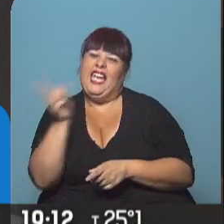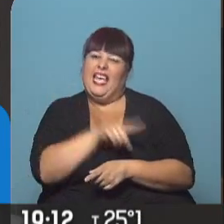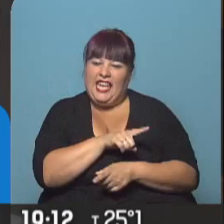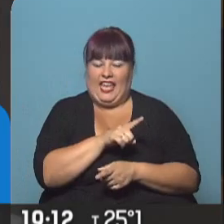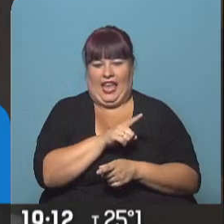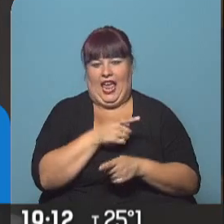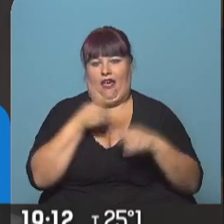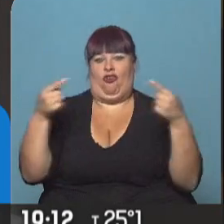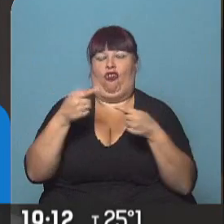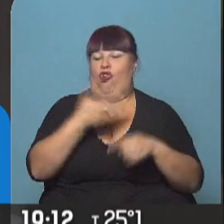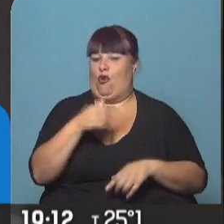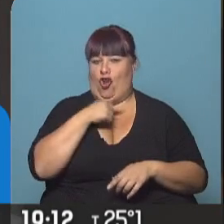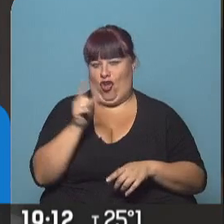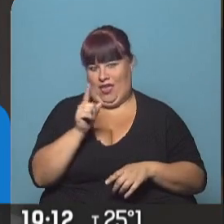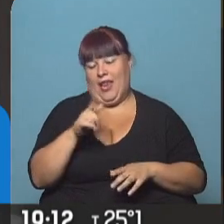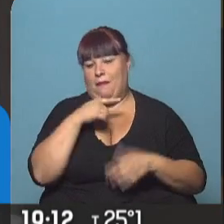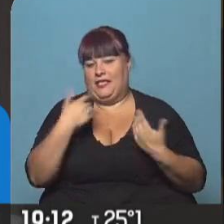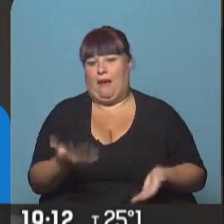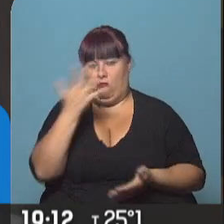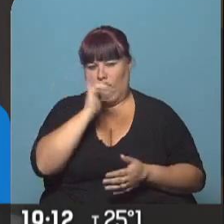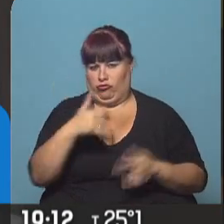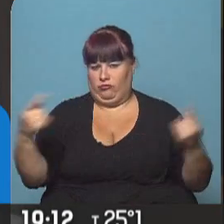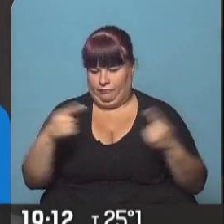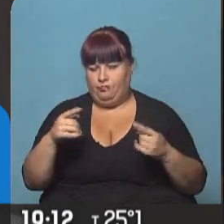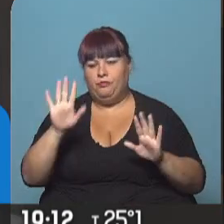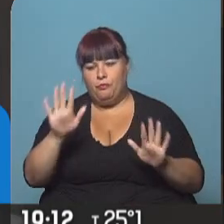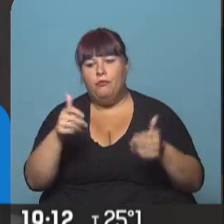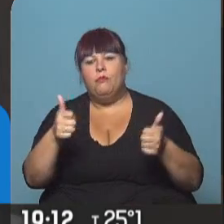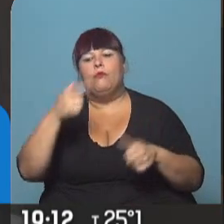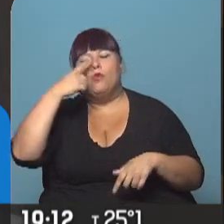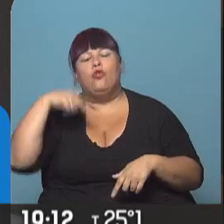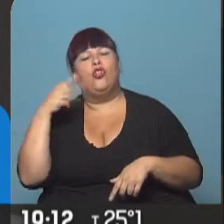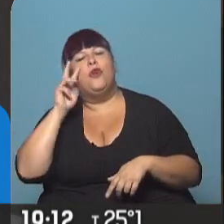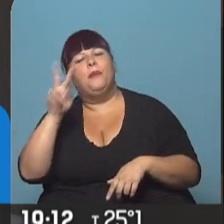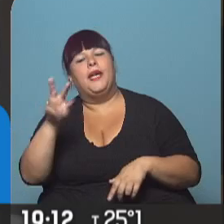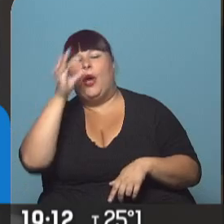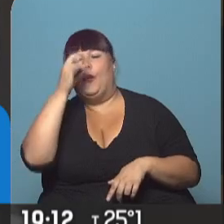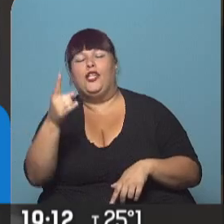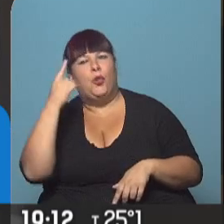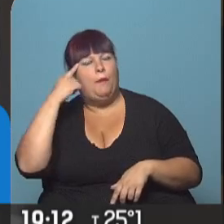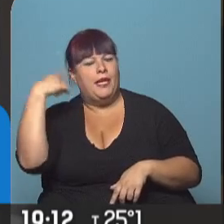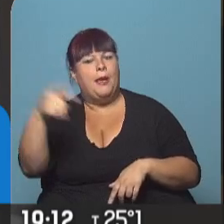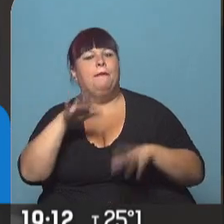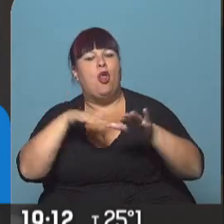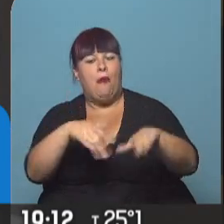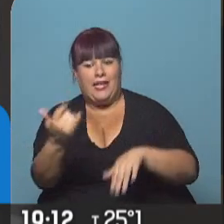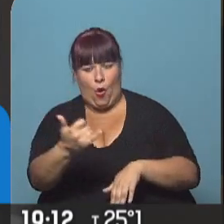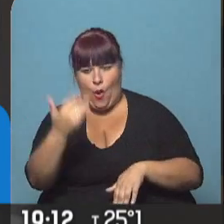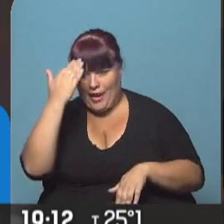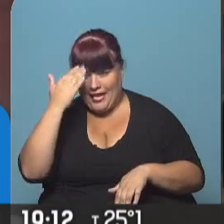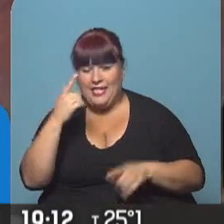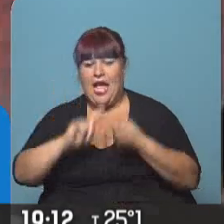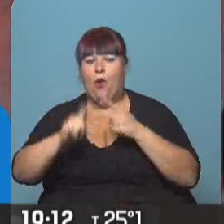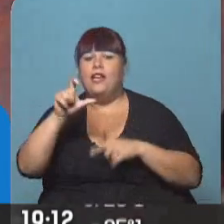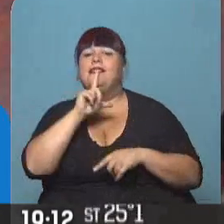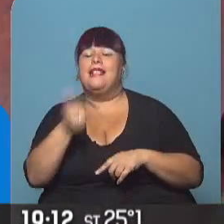entrar en una confrontación directa como parece estar dispuesto Hugo Moyano. De acuerdo. Y finalmente, todos estamos mirando el día 21, pero la marcha este jueves, el 15, convocada